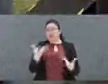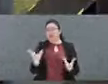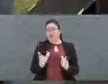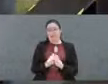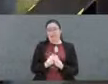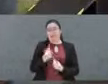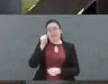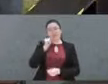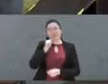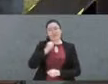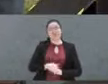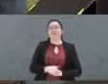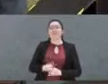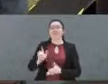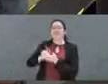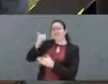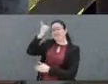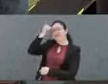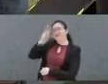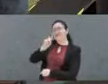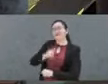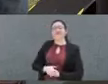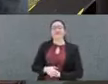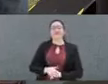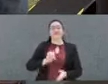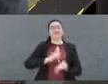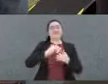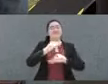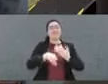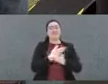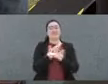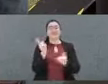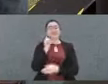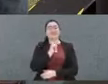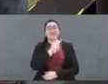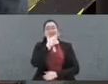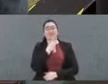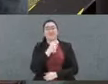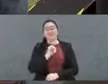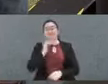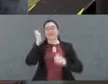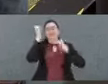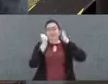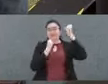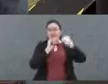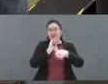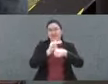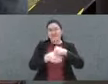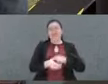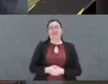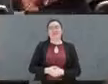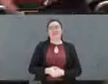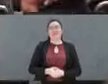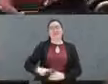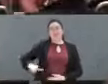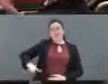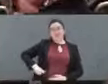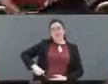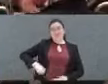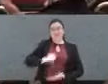doctora. Muchas gracias a todas y todos. Y así finalizamos este acto. El Gobierno de la Ciudad